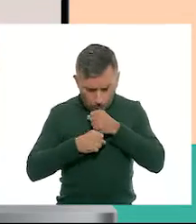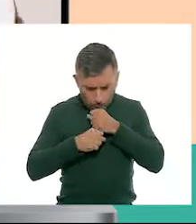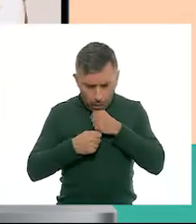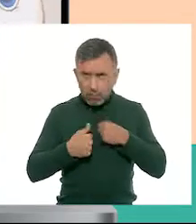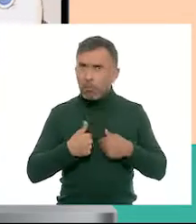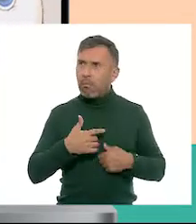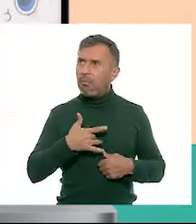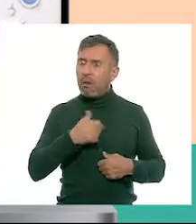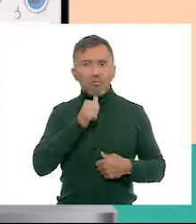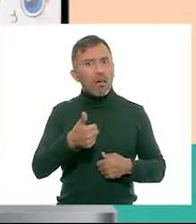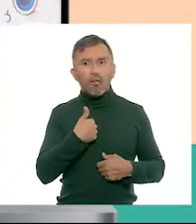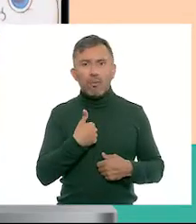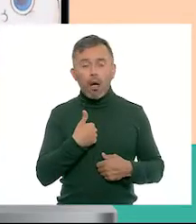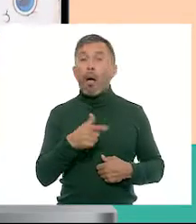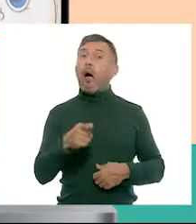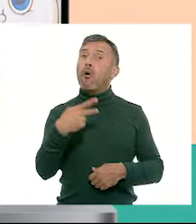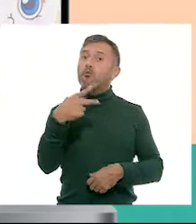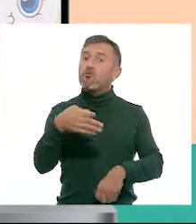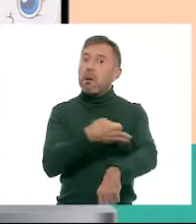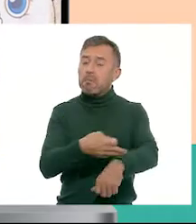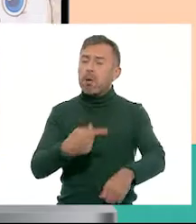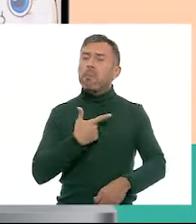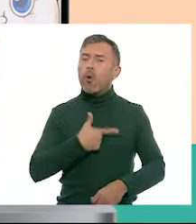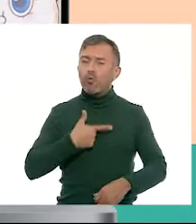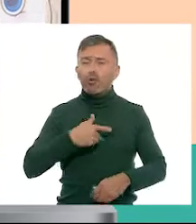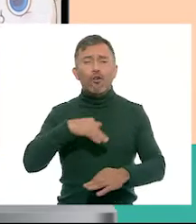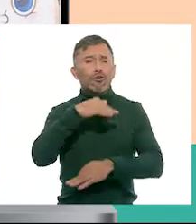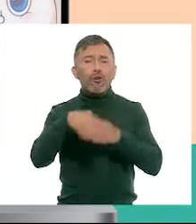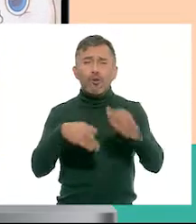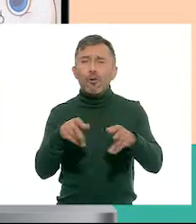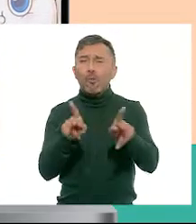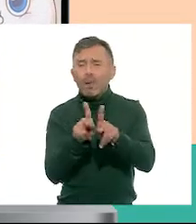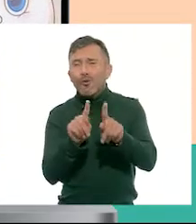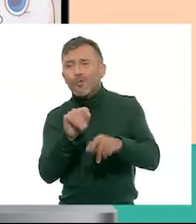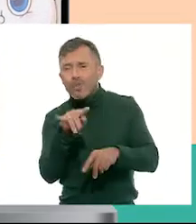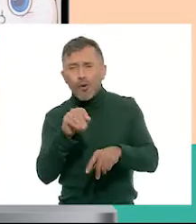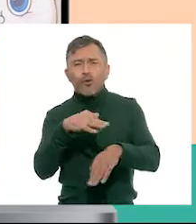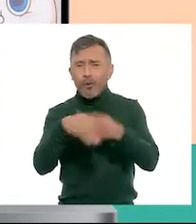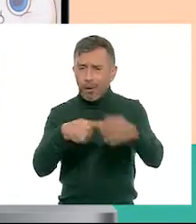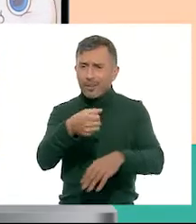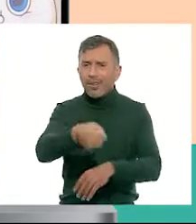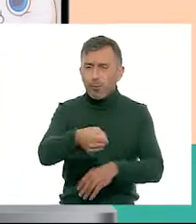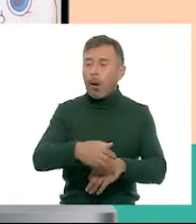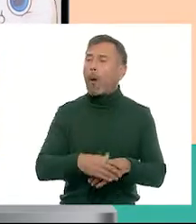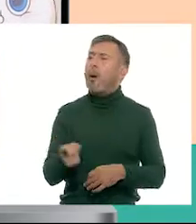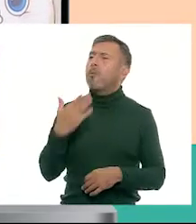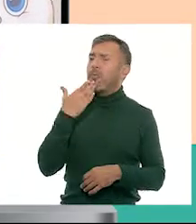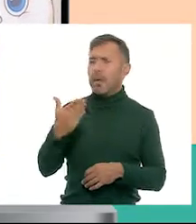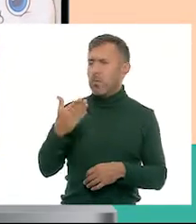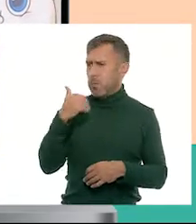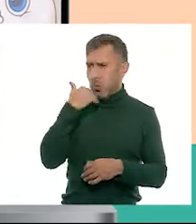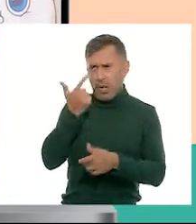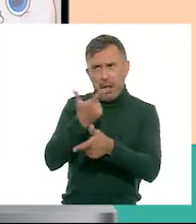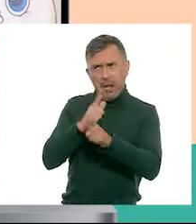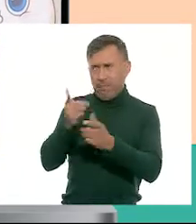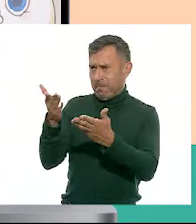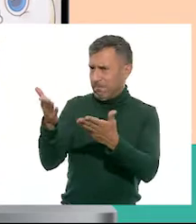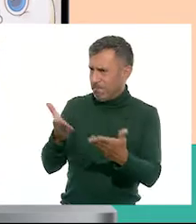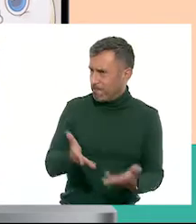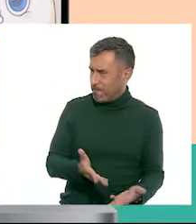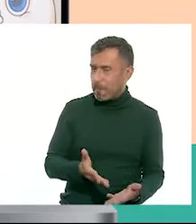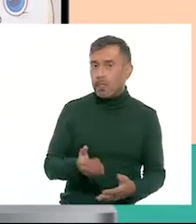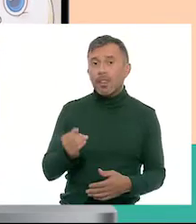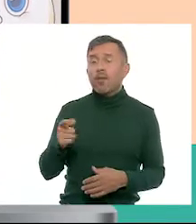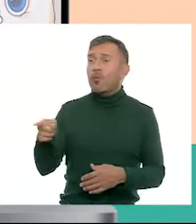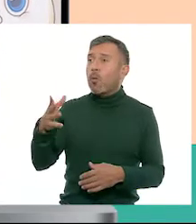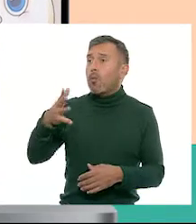encantado tu familia! ¡Un saludo a todos ellos! Oh, ya veo. Eres bien recibida cuando quieras, querida. ¡Mucho éxito